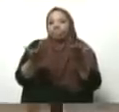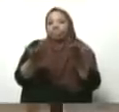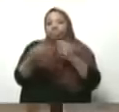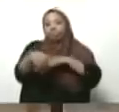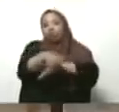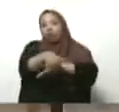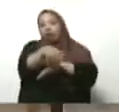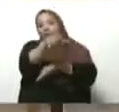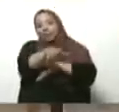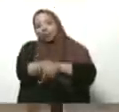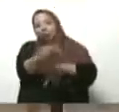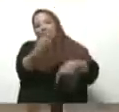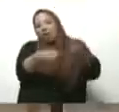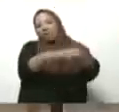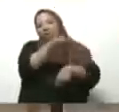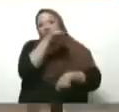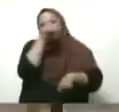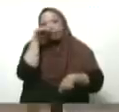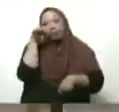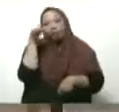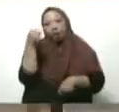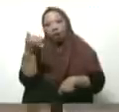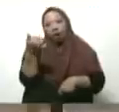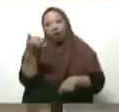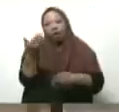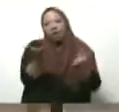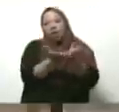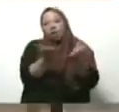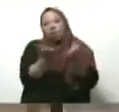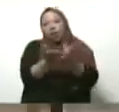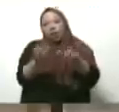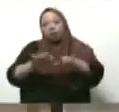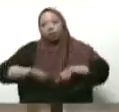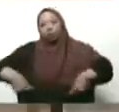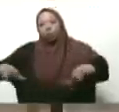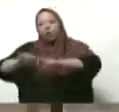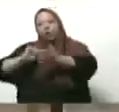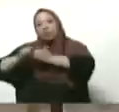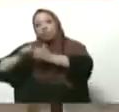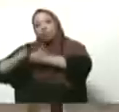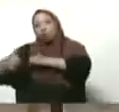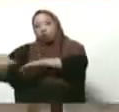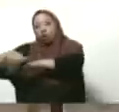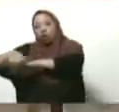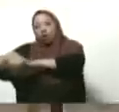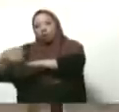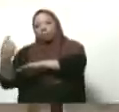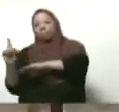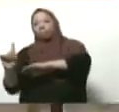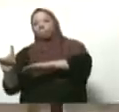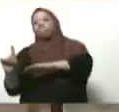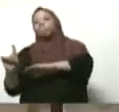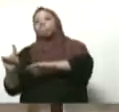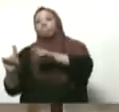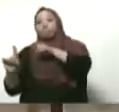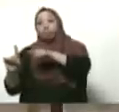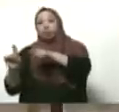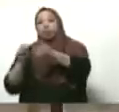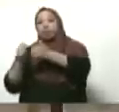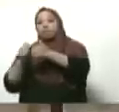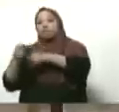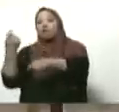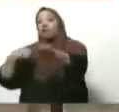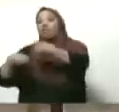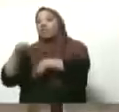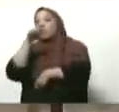en las afueras de unidades deportivas en las afueras de sitios de concentración masiva póngase